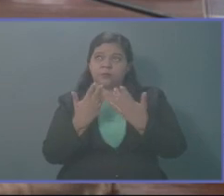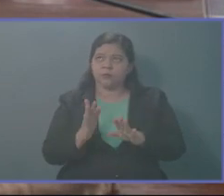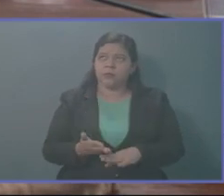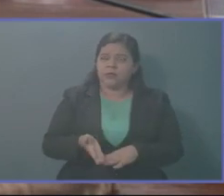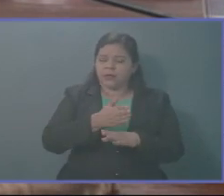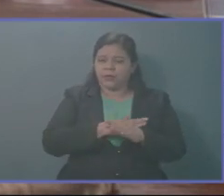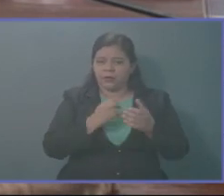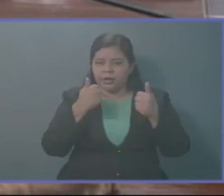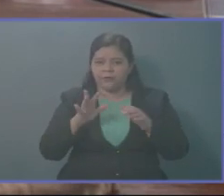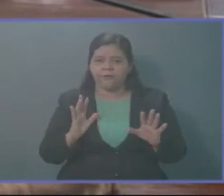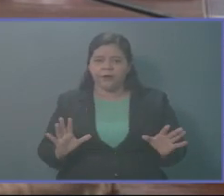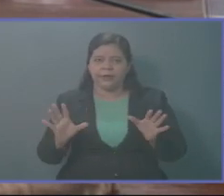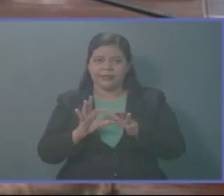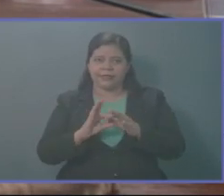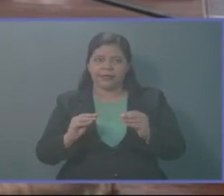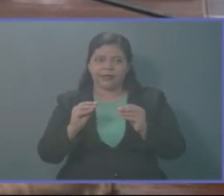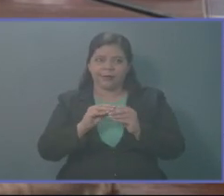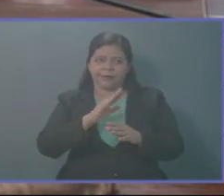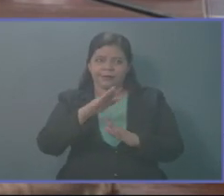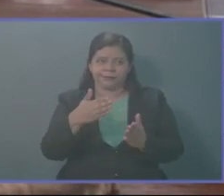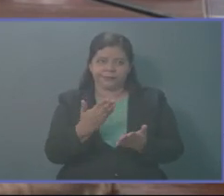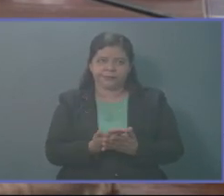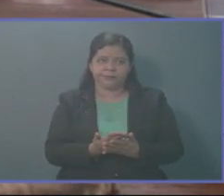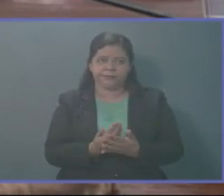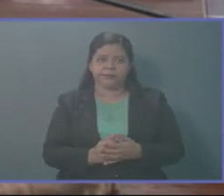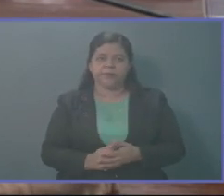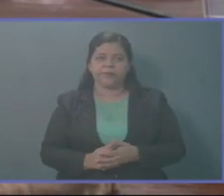por el diputado Baquerano,